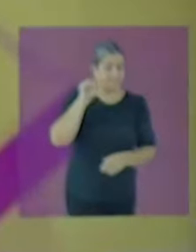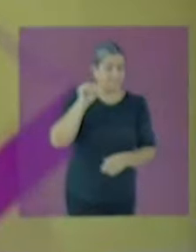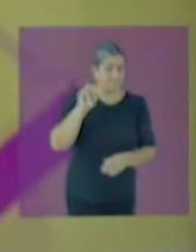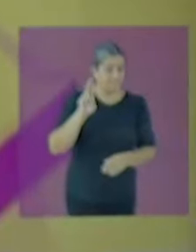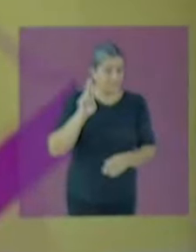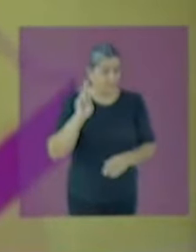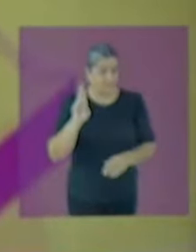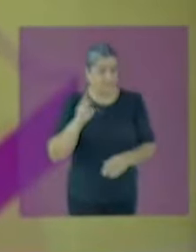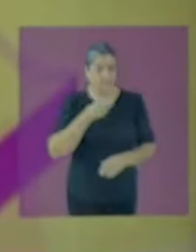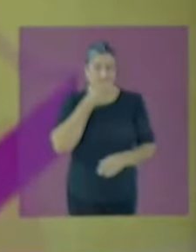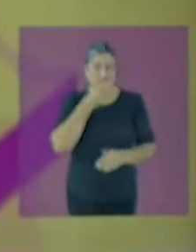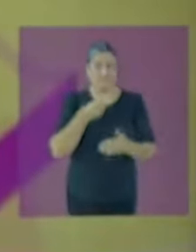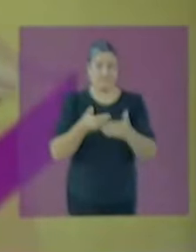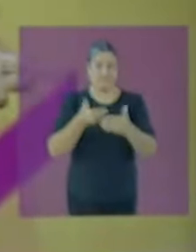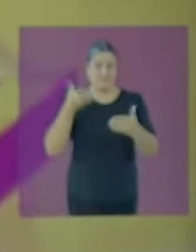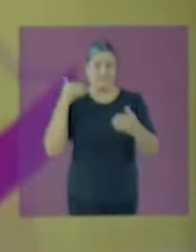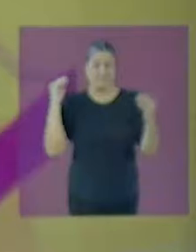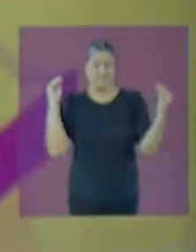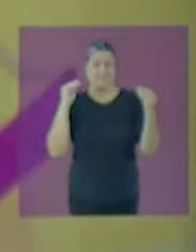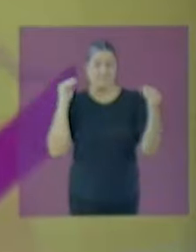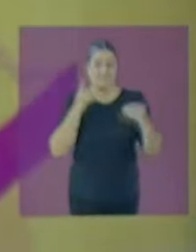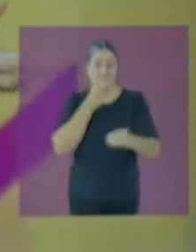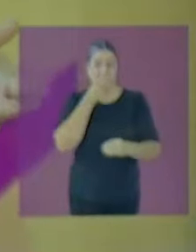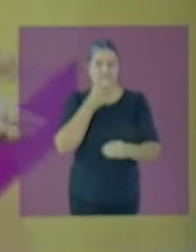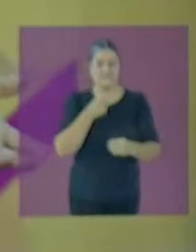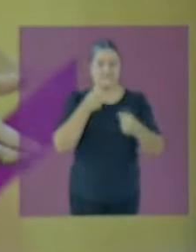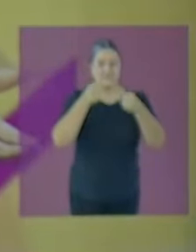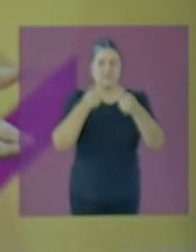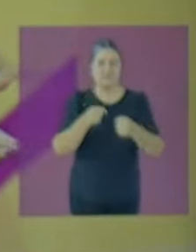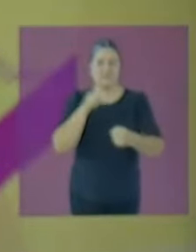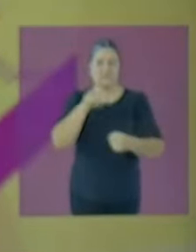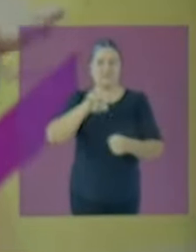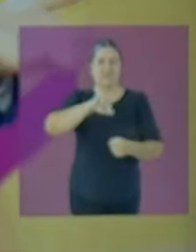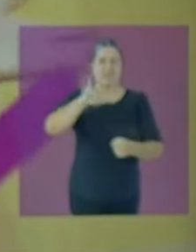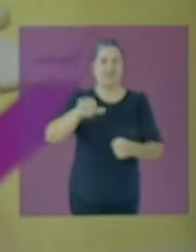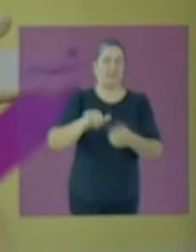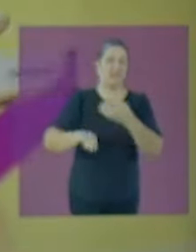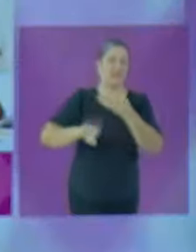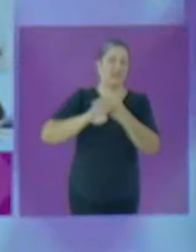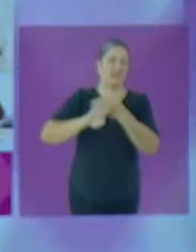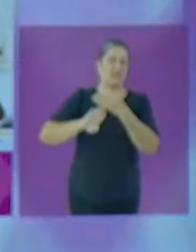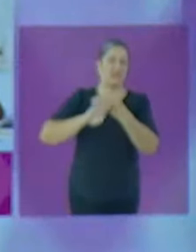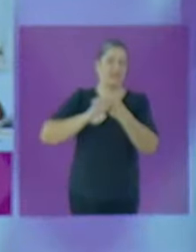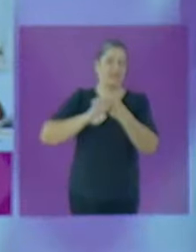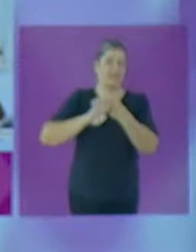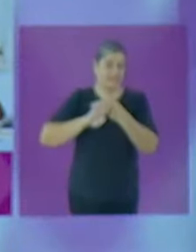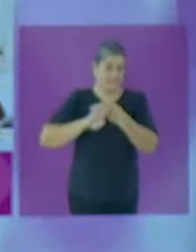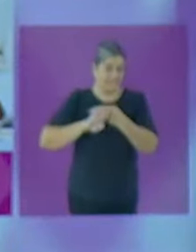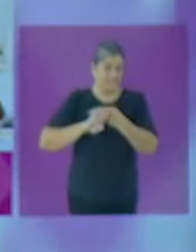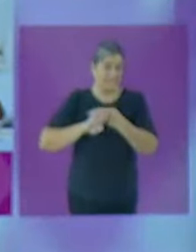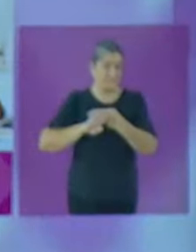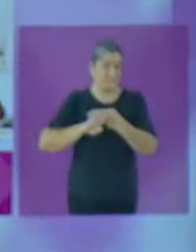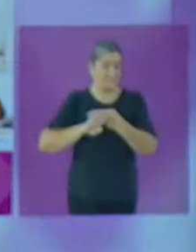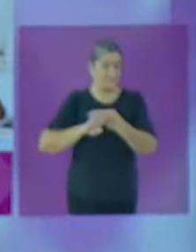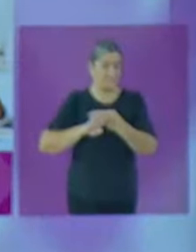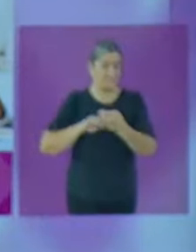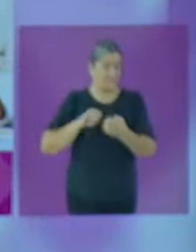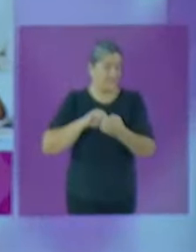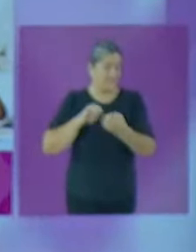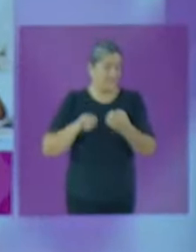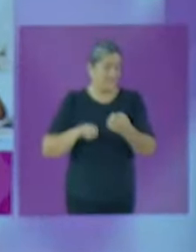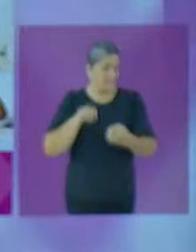este tema. Lo primero es revisar la Administración Pública Federal, y para ello se va a crear una agencia que pueda